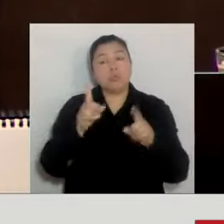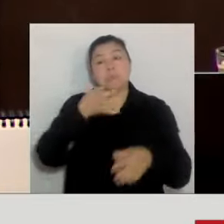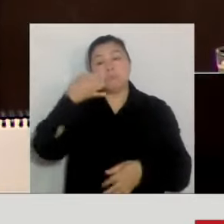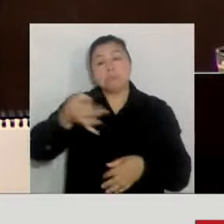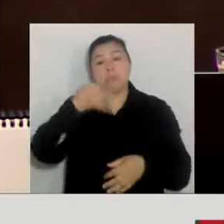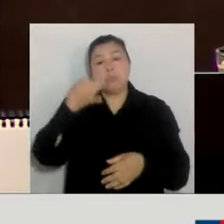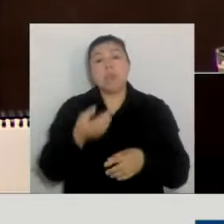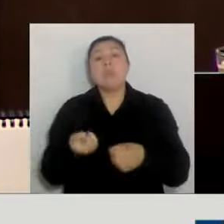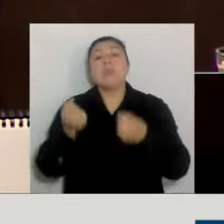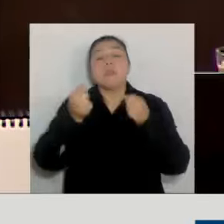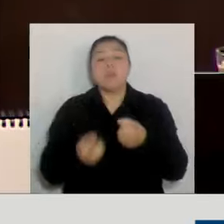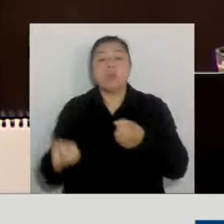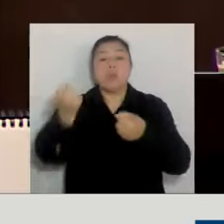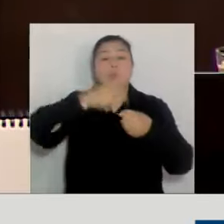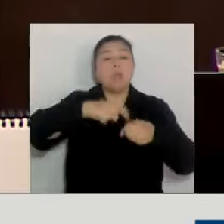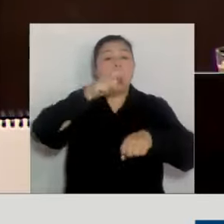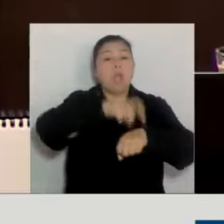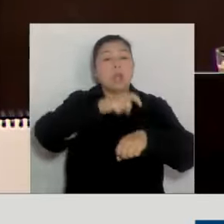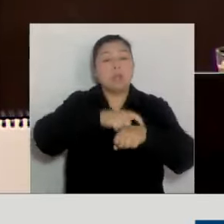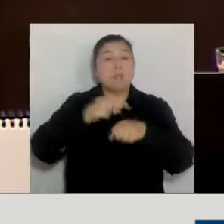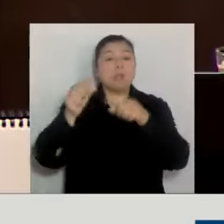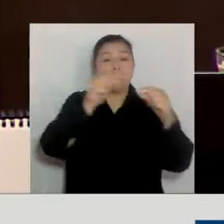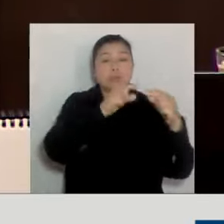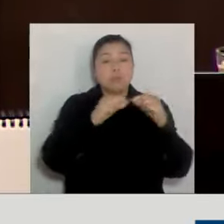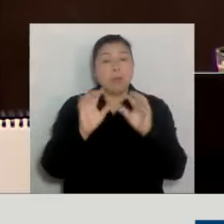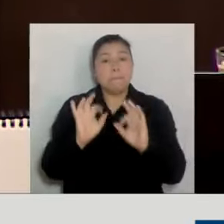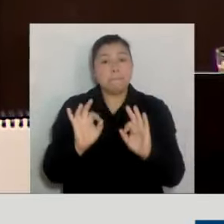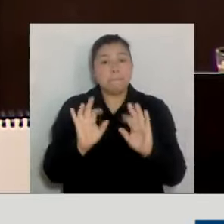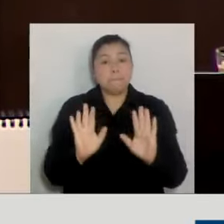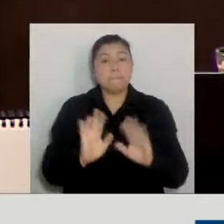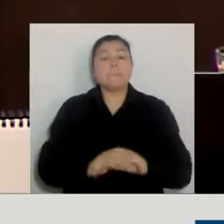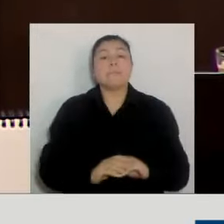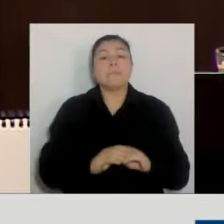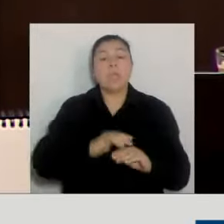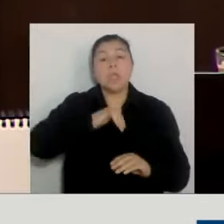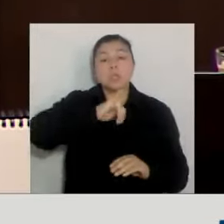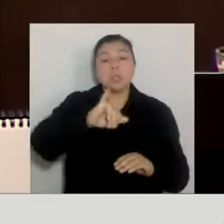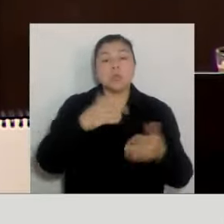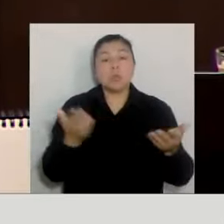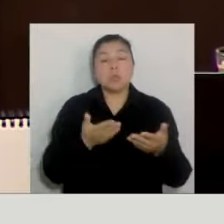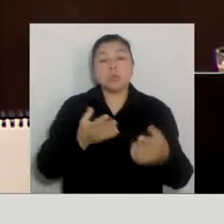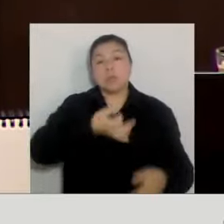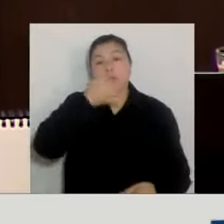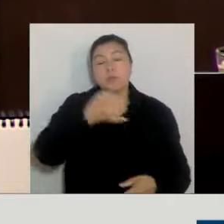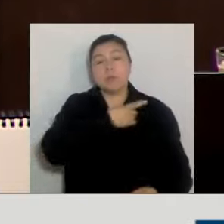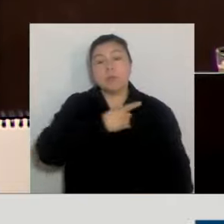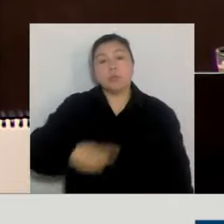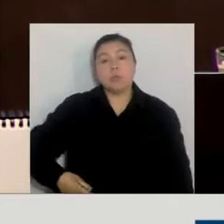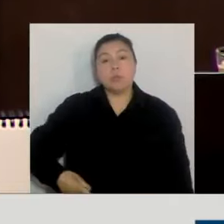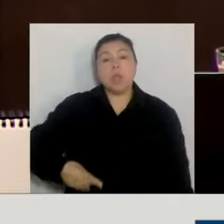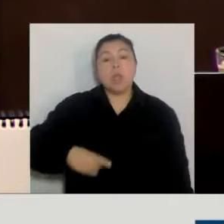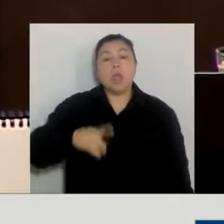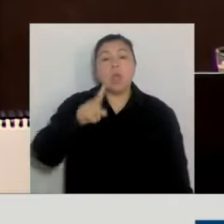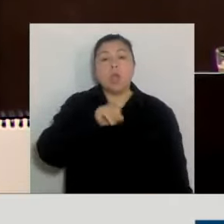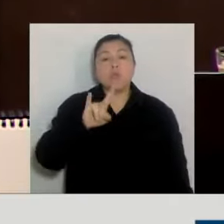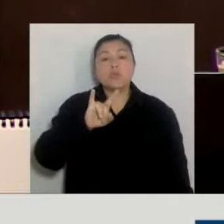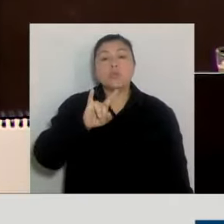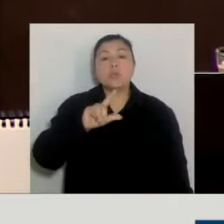a inscribir dentro del tiempo de la discusión Perfecto continuamos entonces tiene la palabra el diputado Marco Antonio sulantay